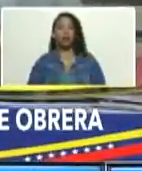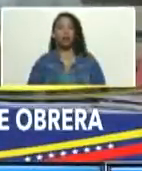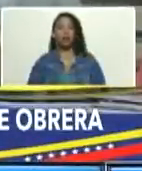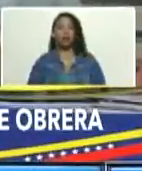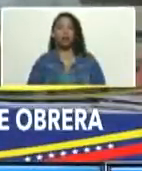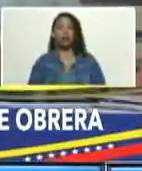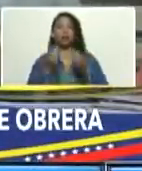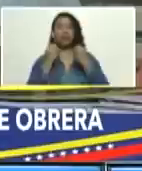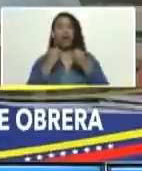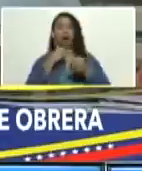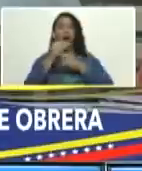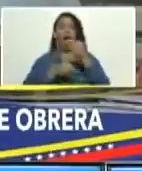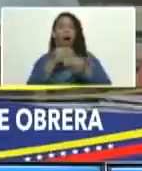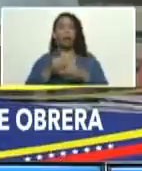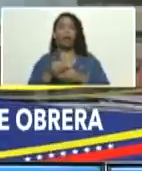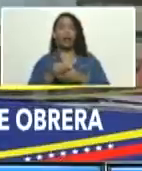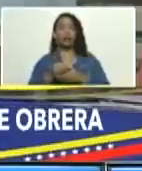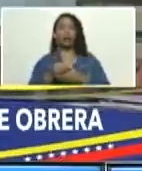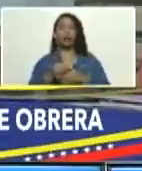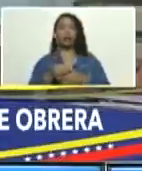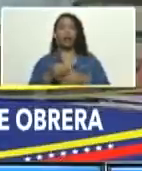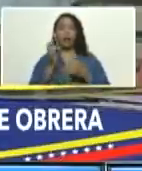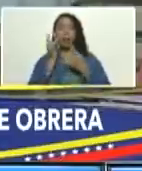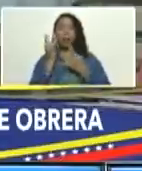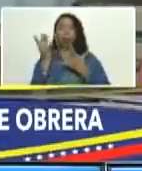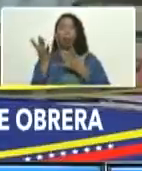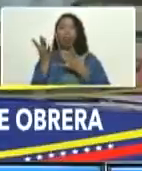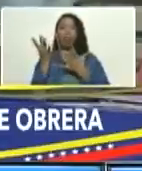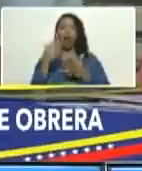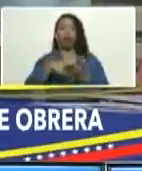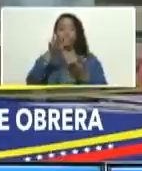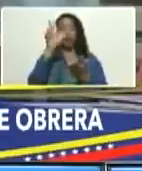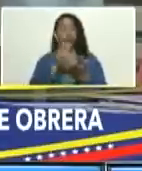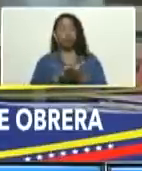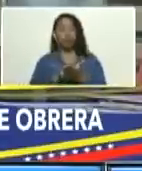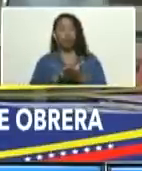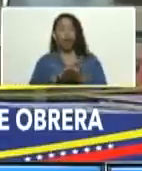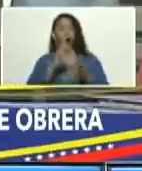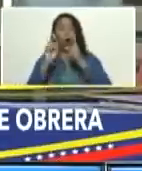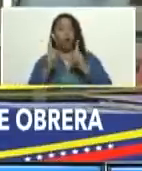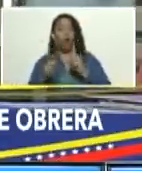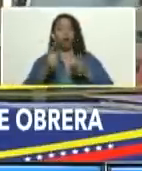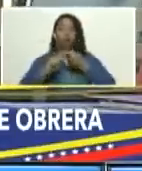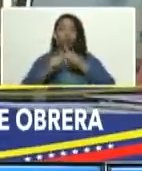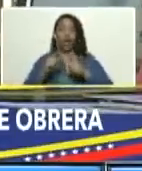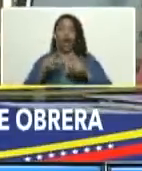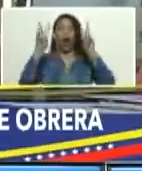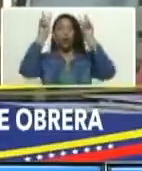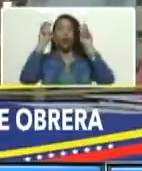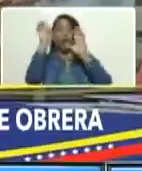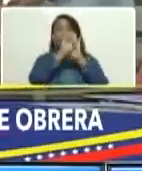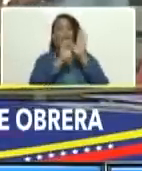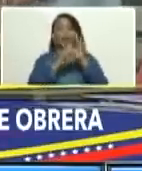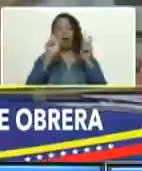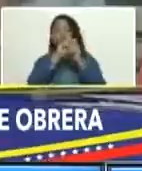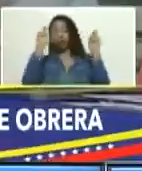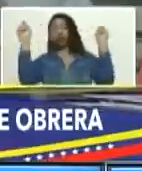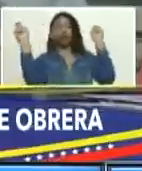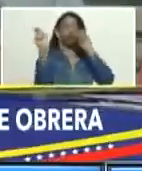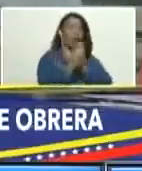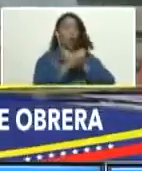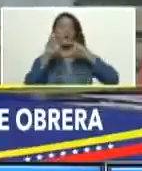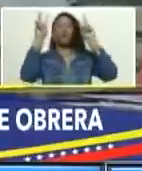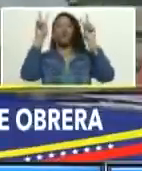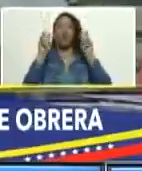para acordarlas, votarlas, aprobarlas y para echar a andar la nueva etapa del modelo de gestión socialista.